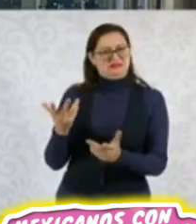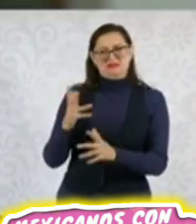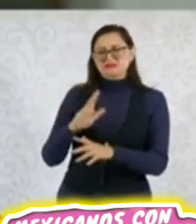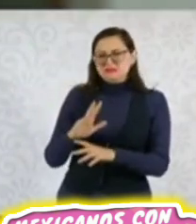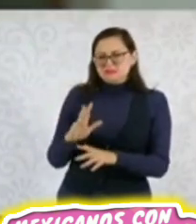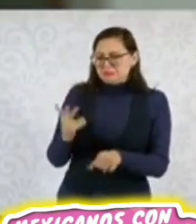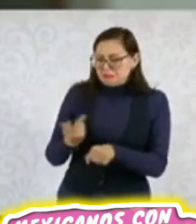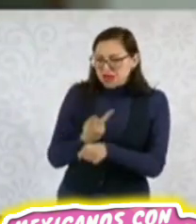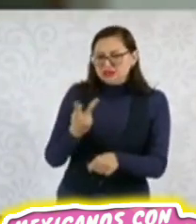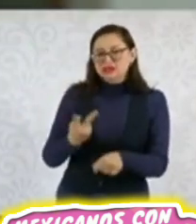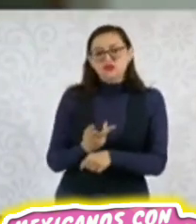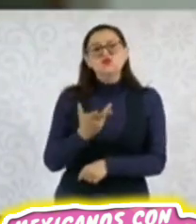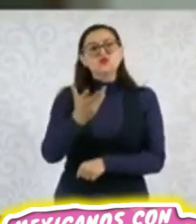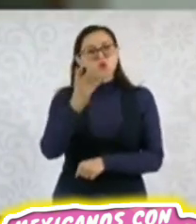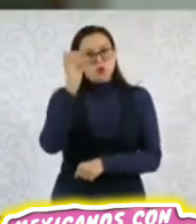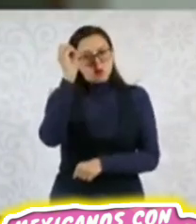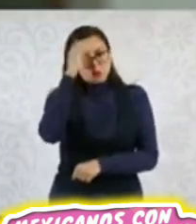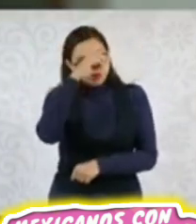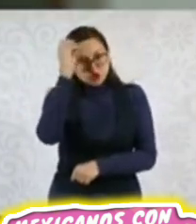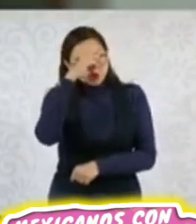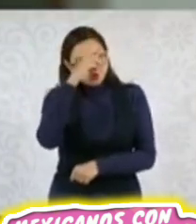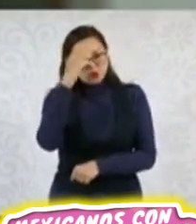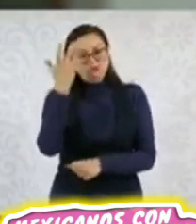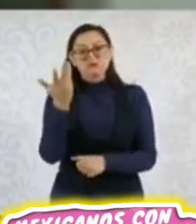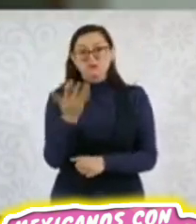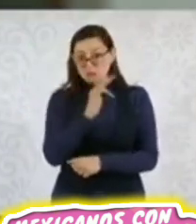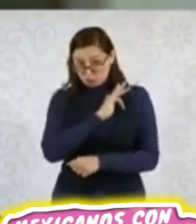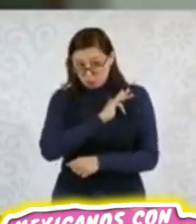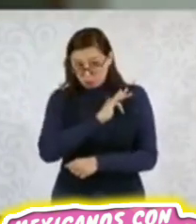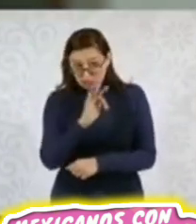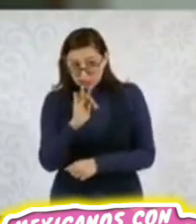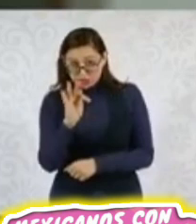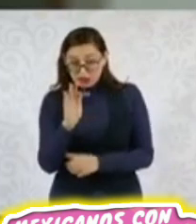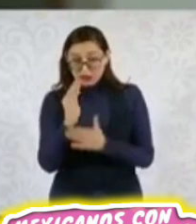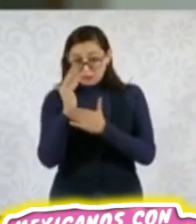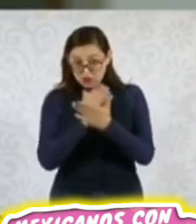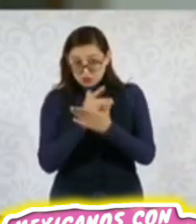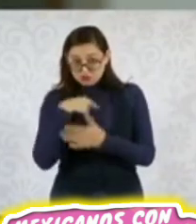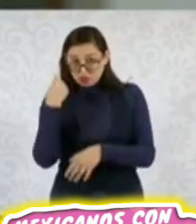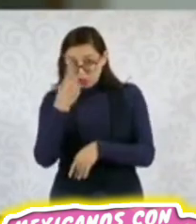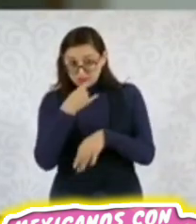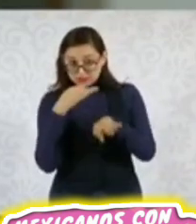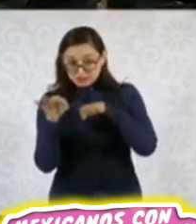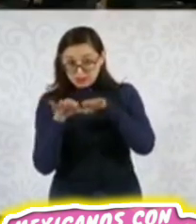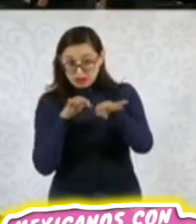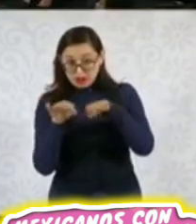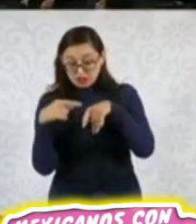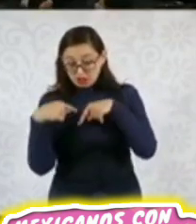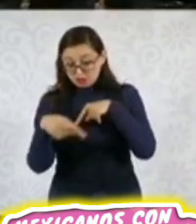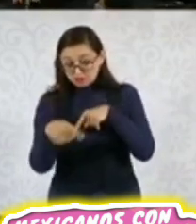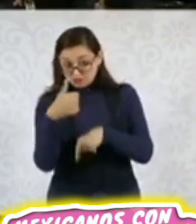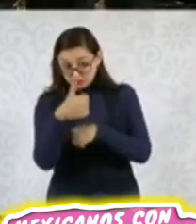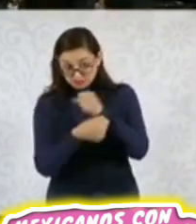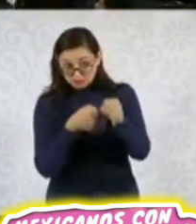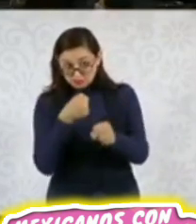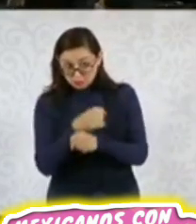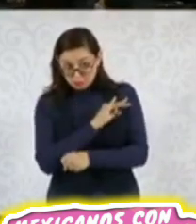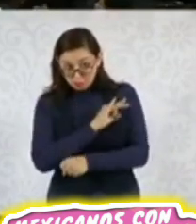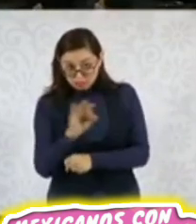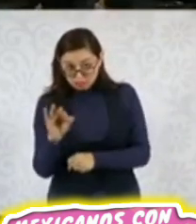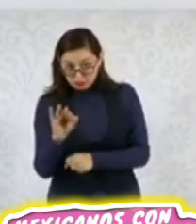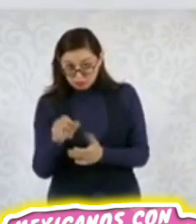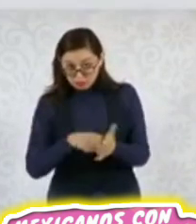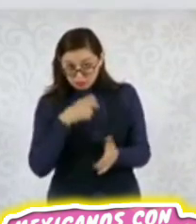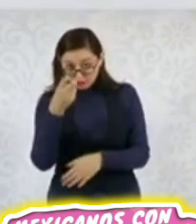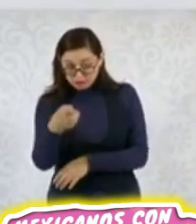es su visión en torno a este asunto de las 40 horas, si es transitable, si es tangible a lo largo de este sexenio. Gracias, presidenta.